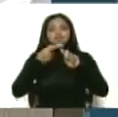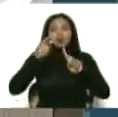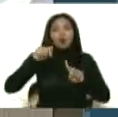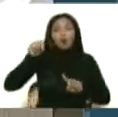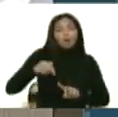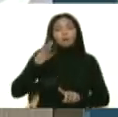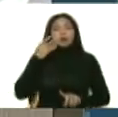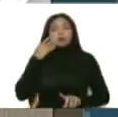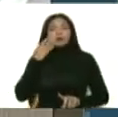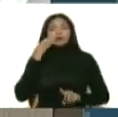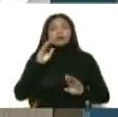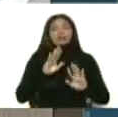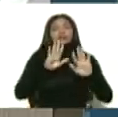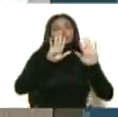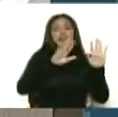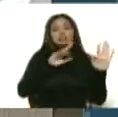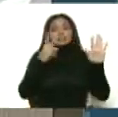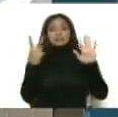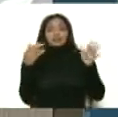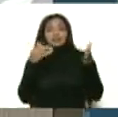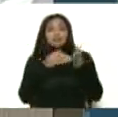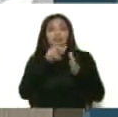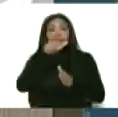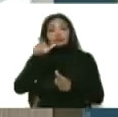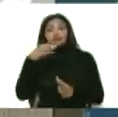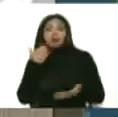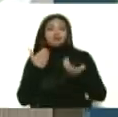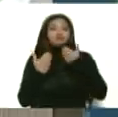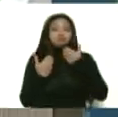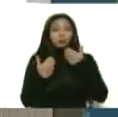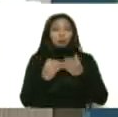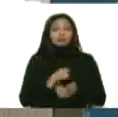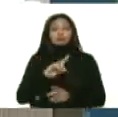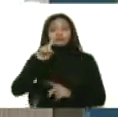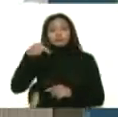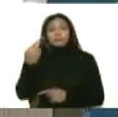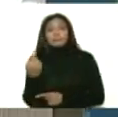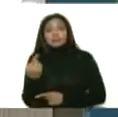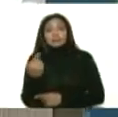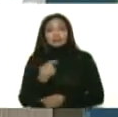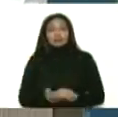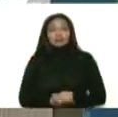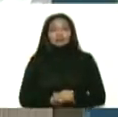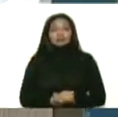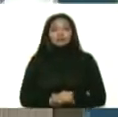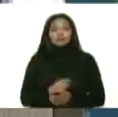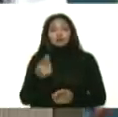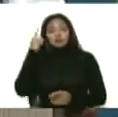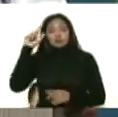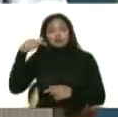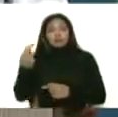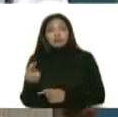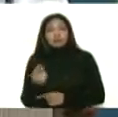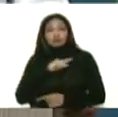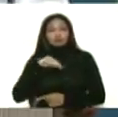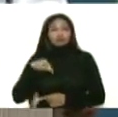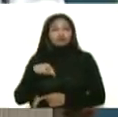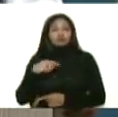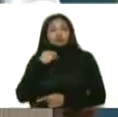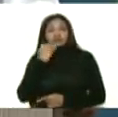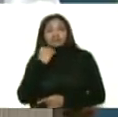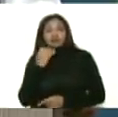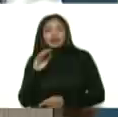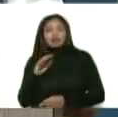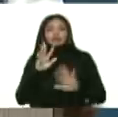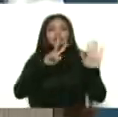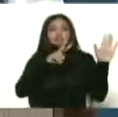tendríamos 17.000 casos, casi 17.000 casos. Y mañana, un día como mañana, ya estaríamos cercanos a